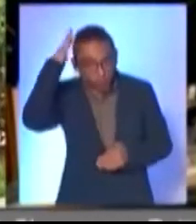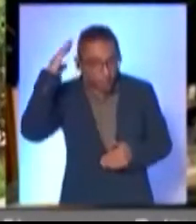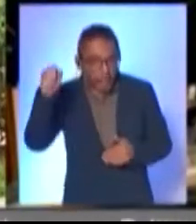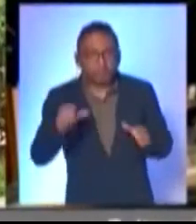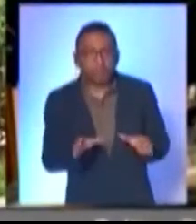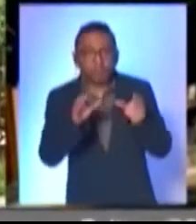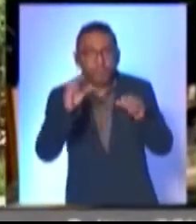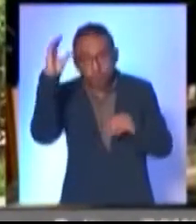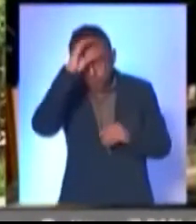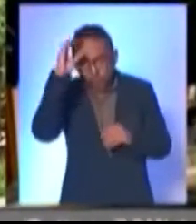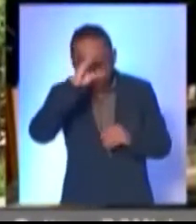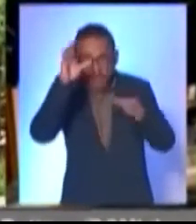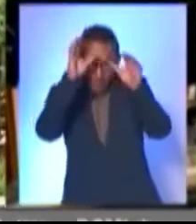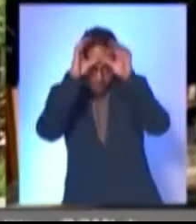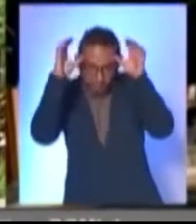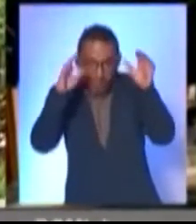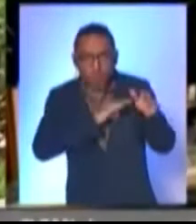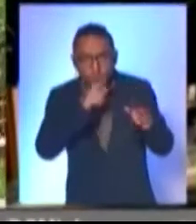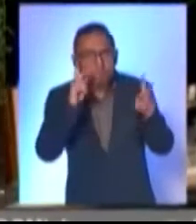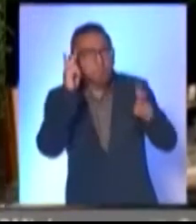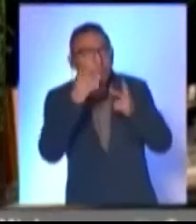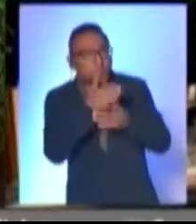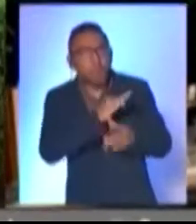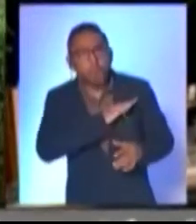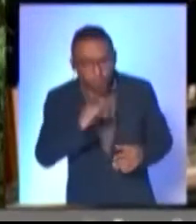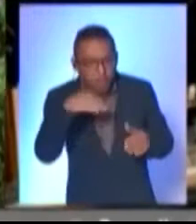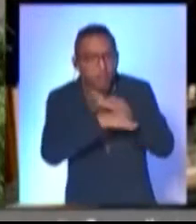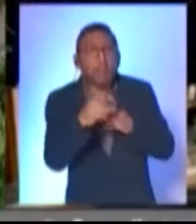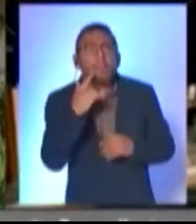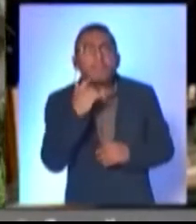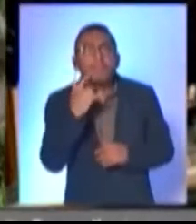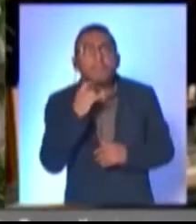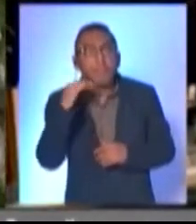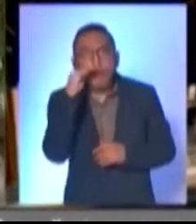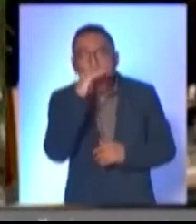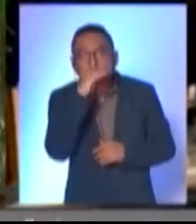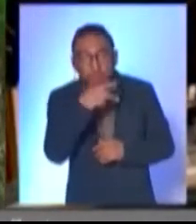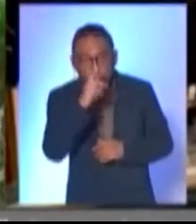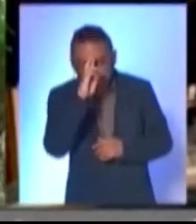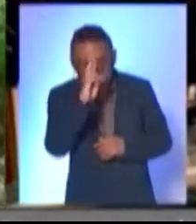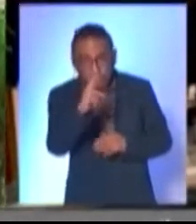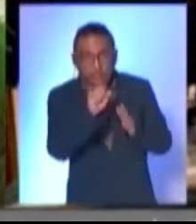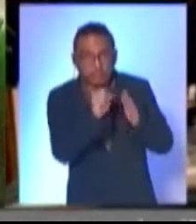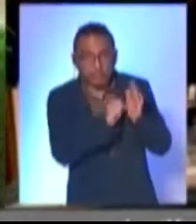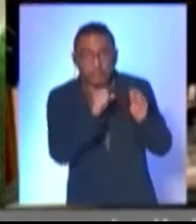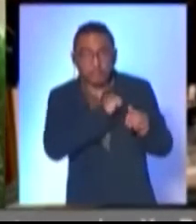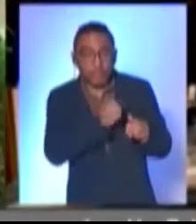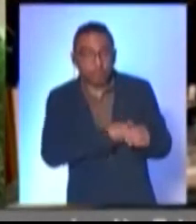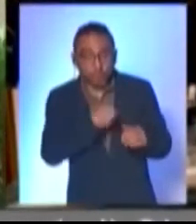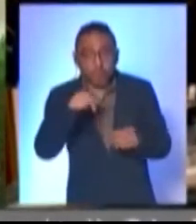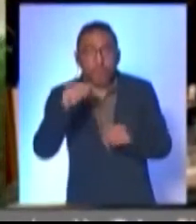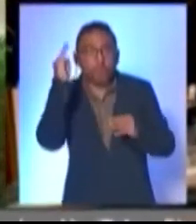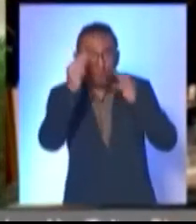Clavijero, que se pueden visitar respetando las medidas sanitarias de forma gratuita. Los museos de arte colonial del estado de Michoacán,